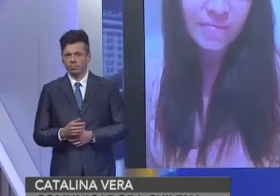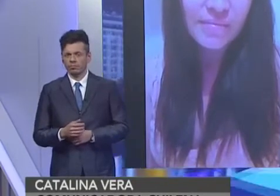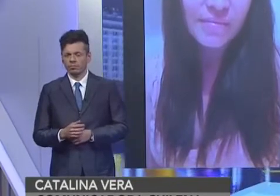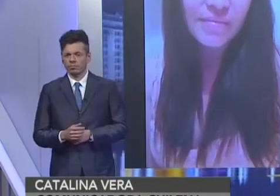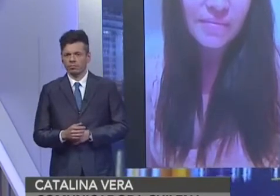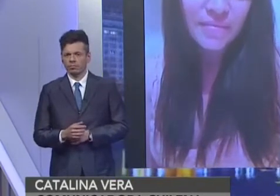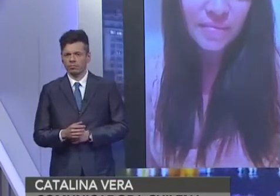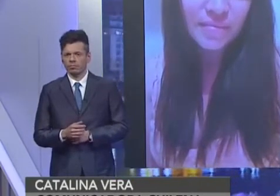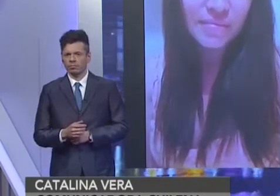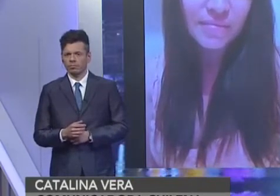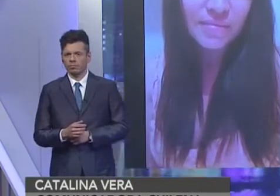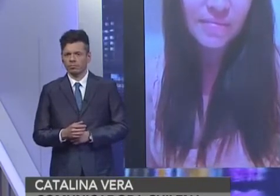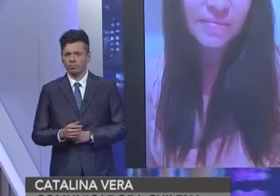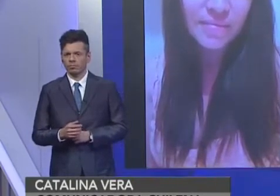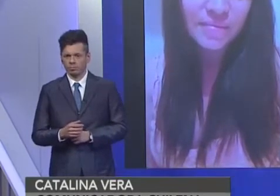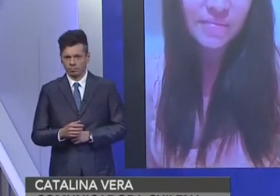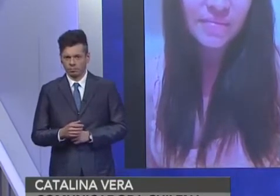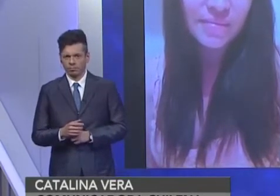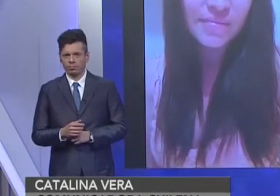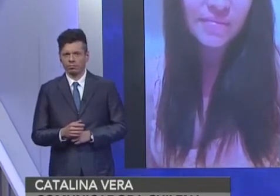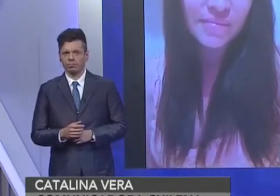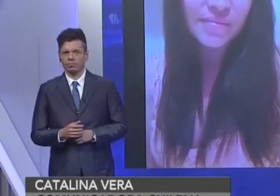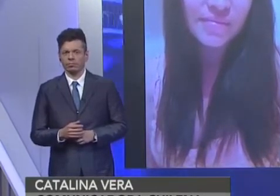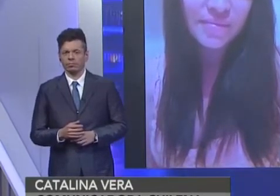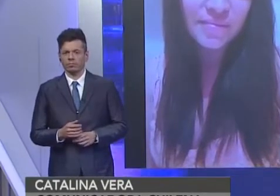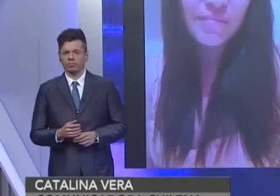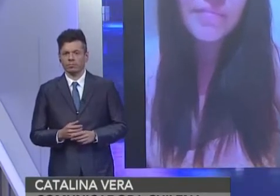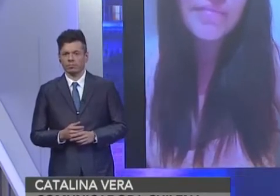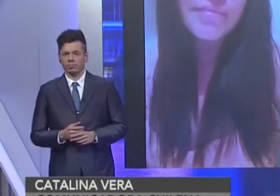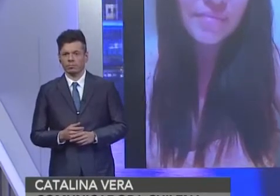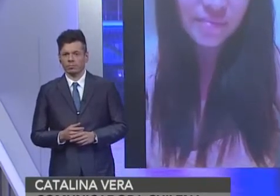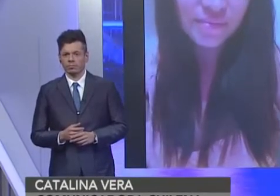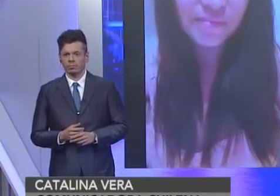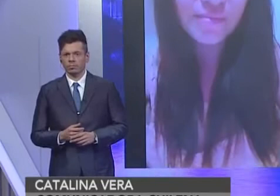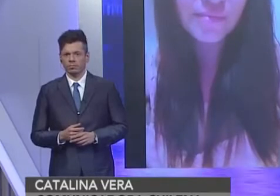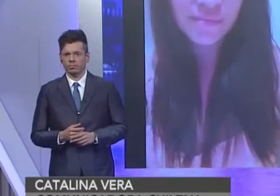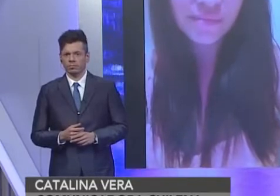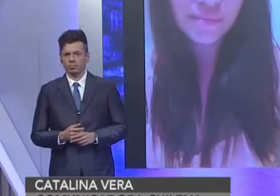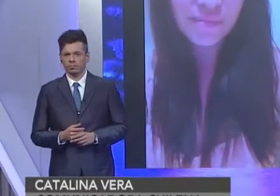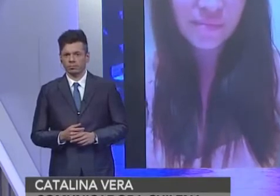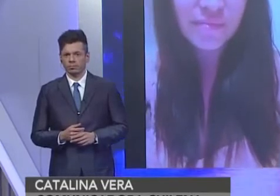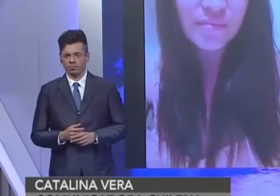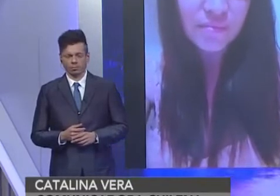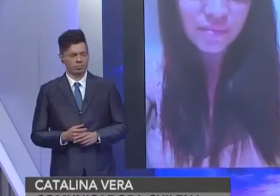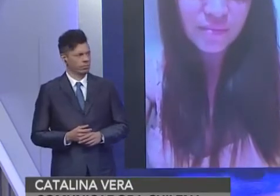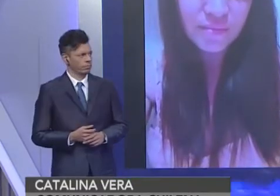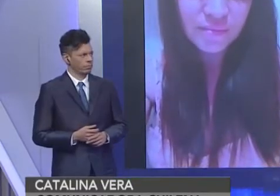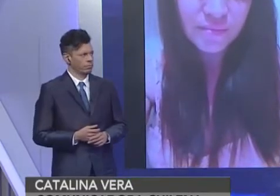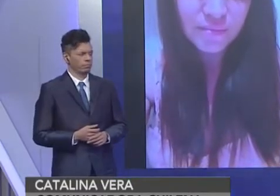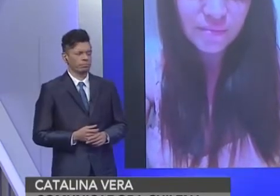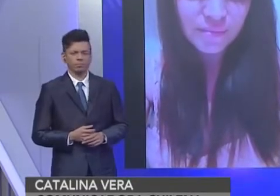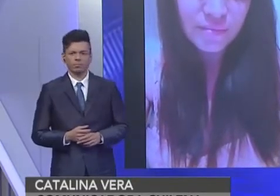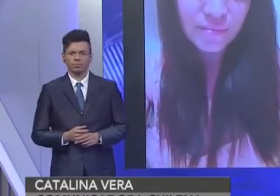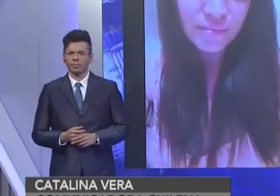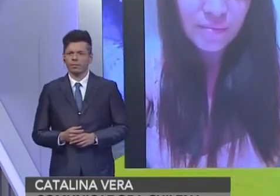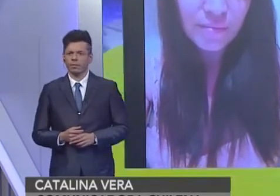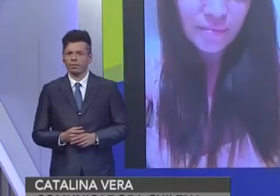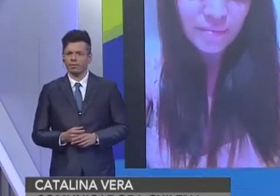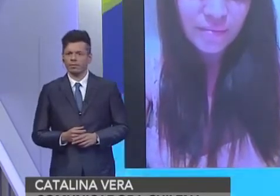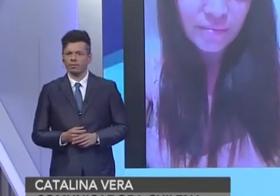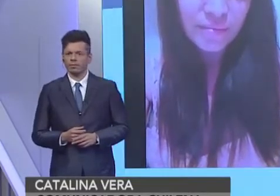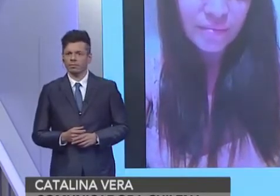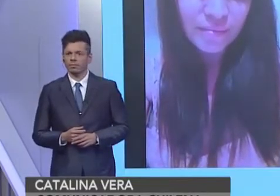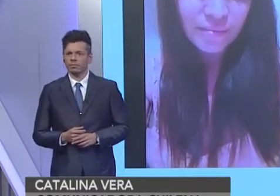están las dosis disponibles, donde en otros países del mundo de verdad no tienen la disponibilidad de las vacunas y la